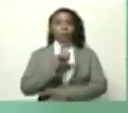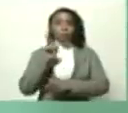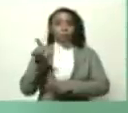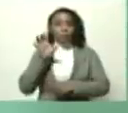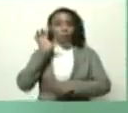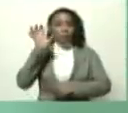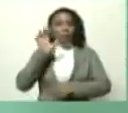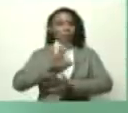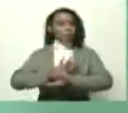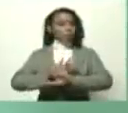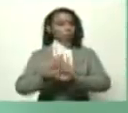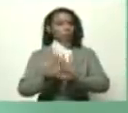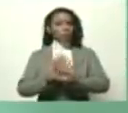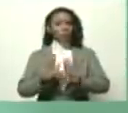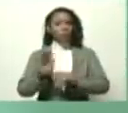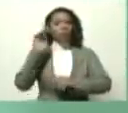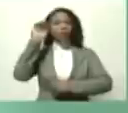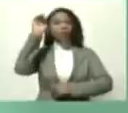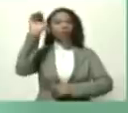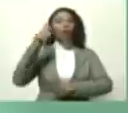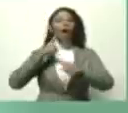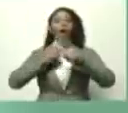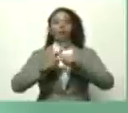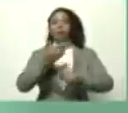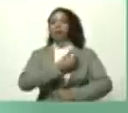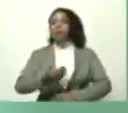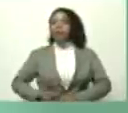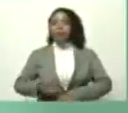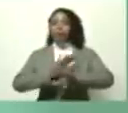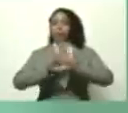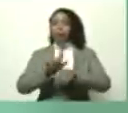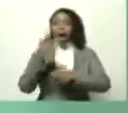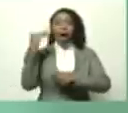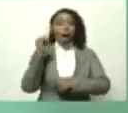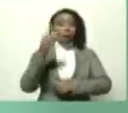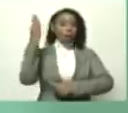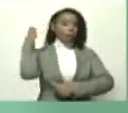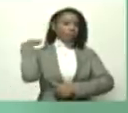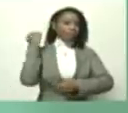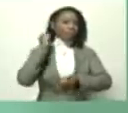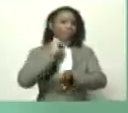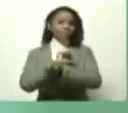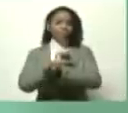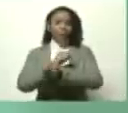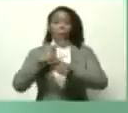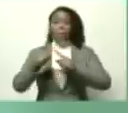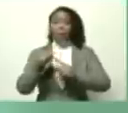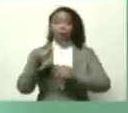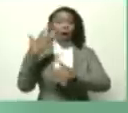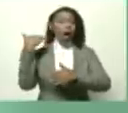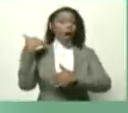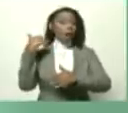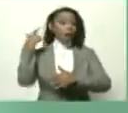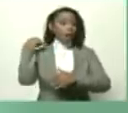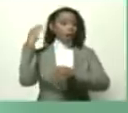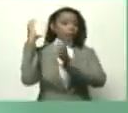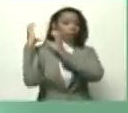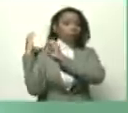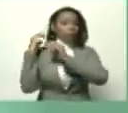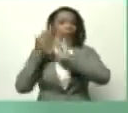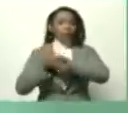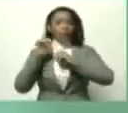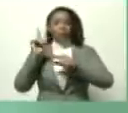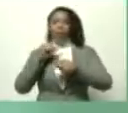ya futuro expresidente, ya tiene el sol en la espalda, pero aún con el sol en la espalda no ha cejado en